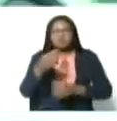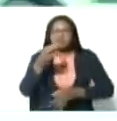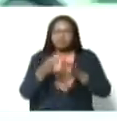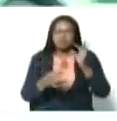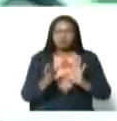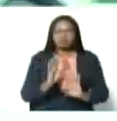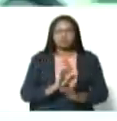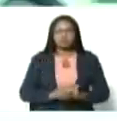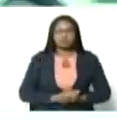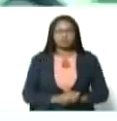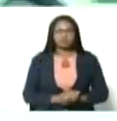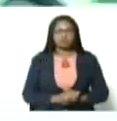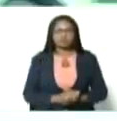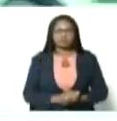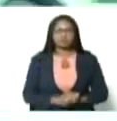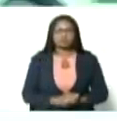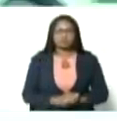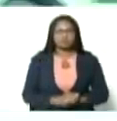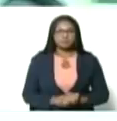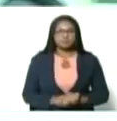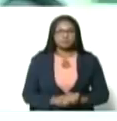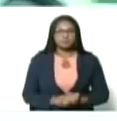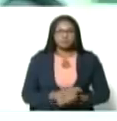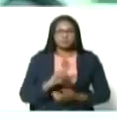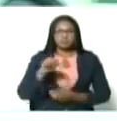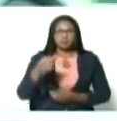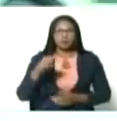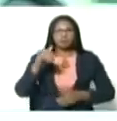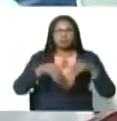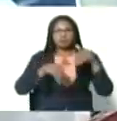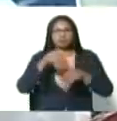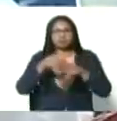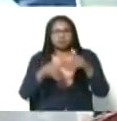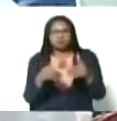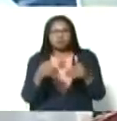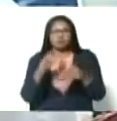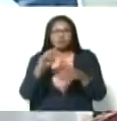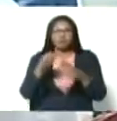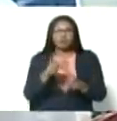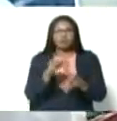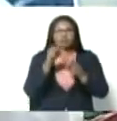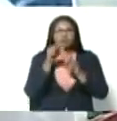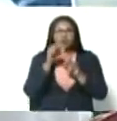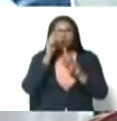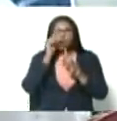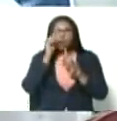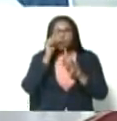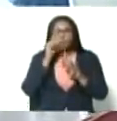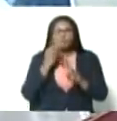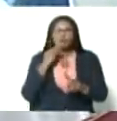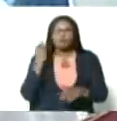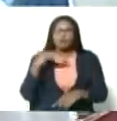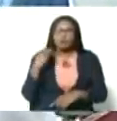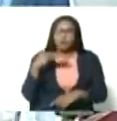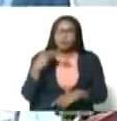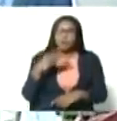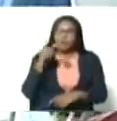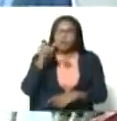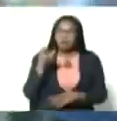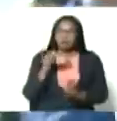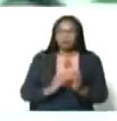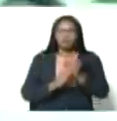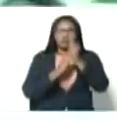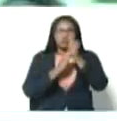dije. Y después vinieron las elecciones y eligieron a Edison, el muchachito Edison Alvarado,